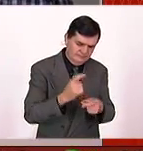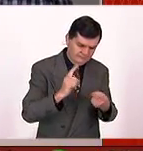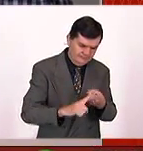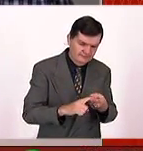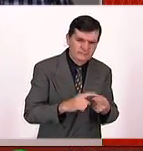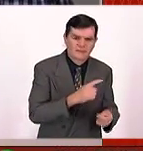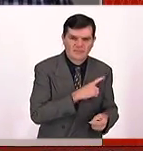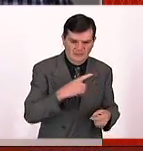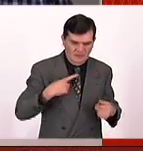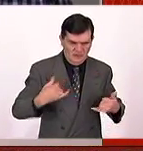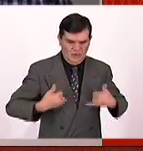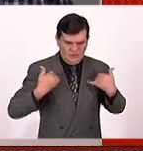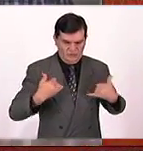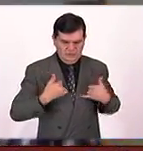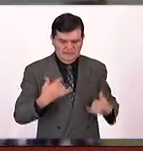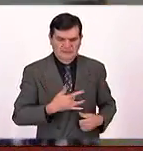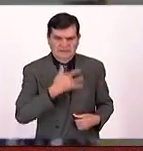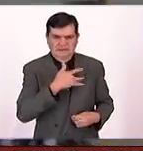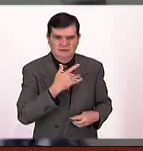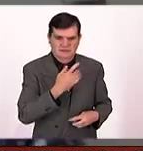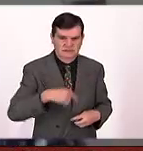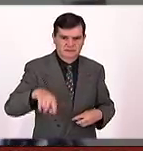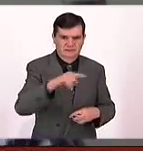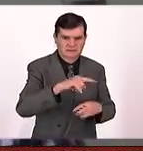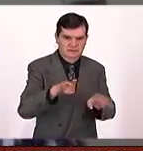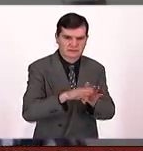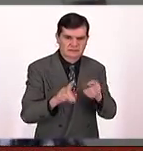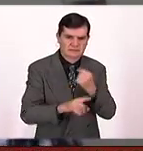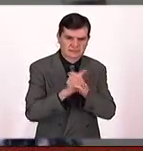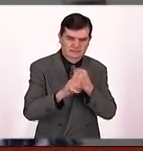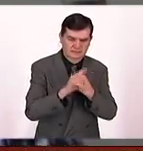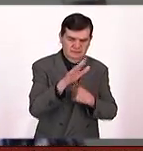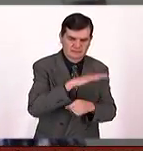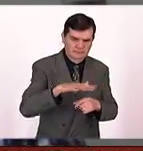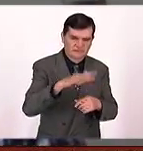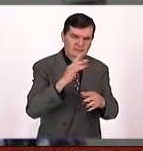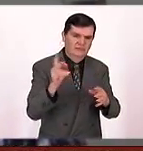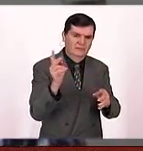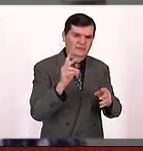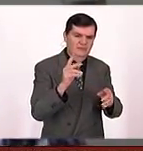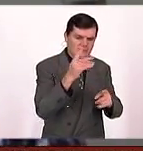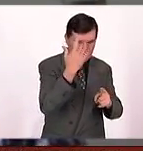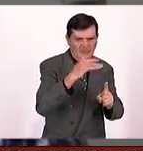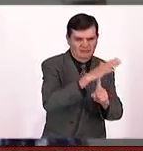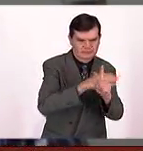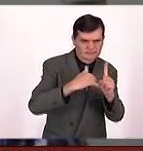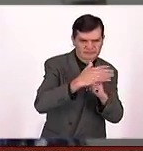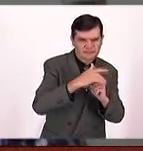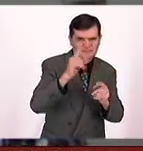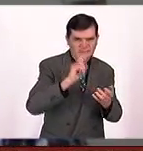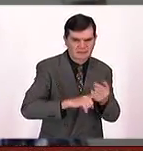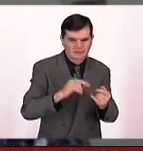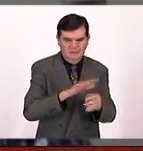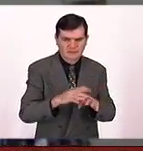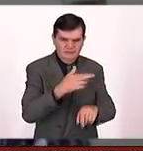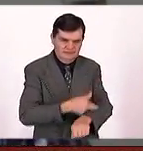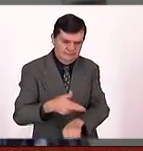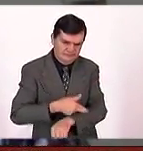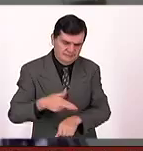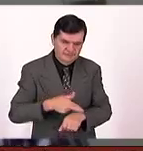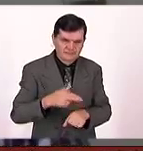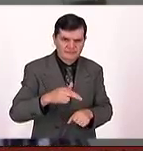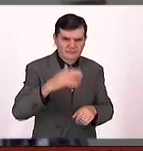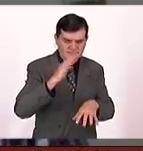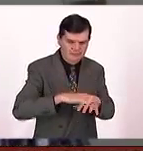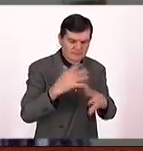nada, jóvenes sensibilizados, como bien ustedes dicen, en la problemática ambiental, jóvenes interesados en resolver, en generar